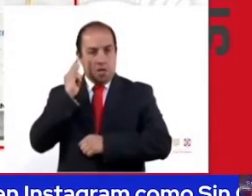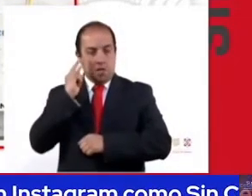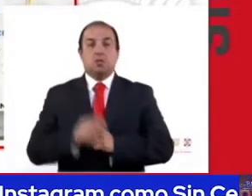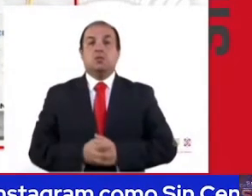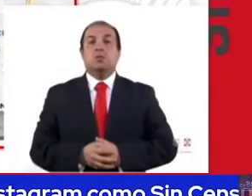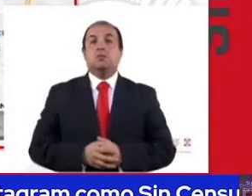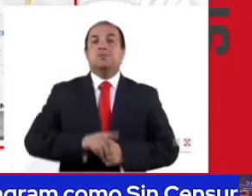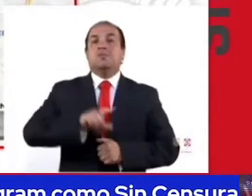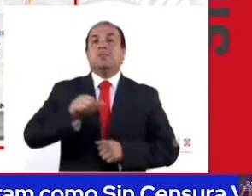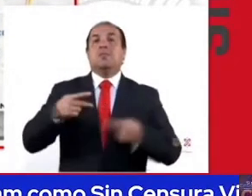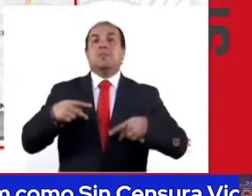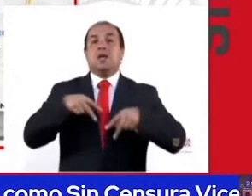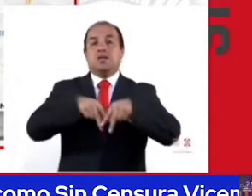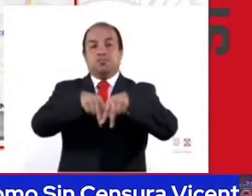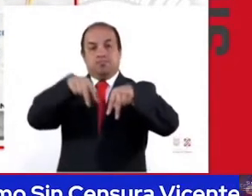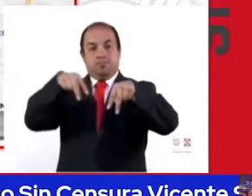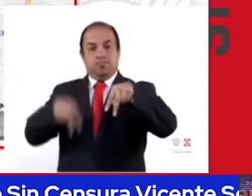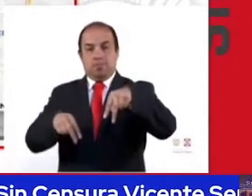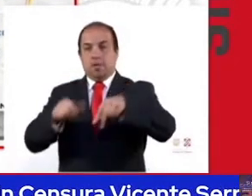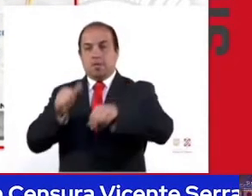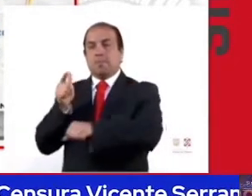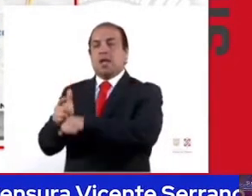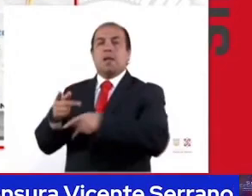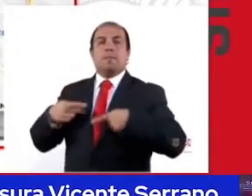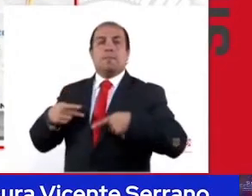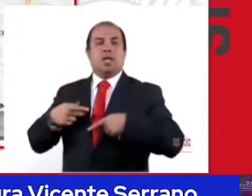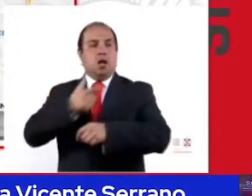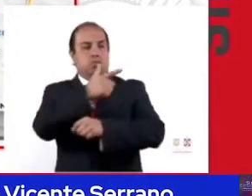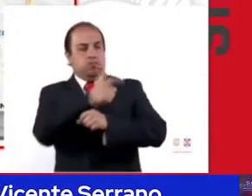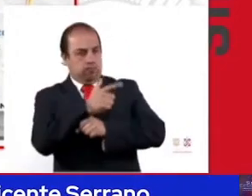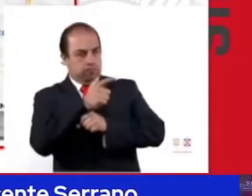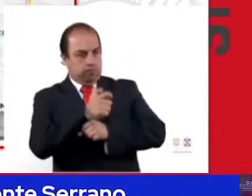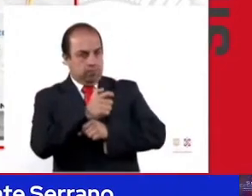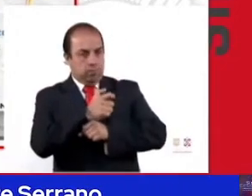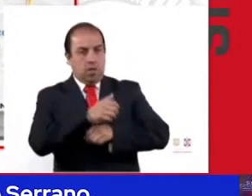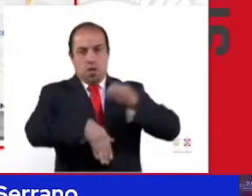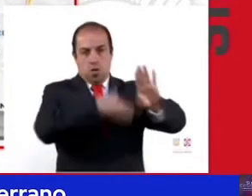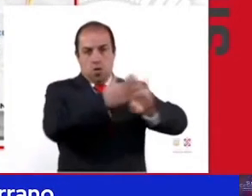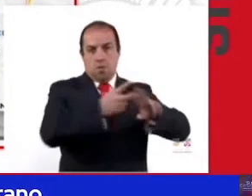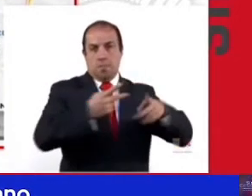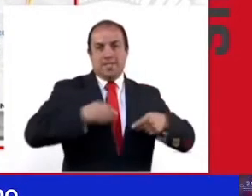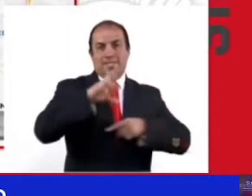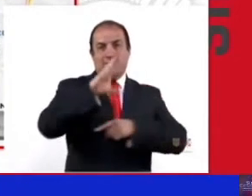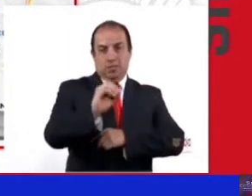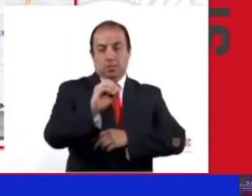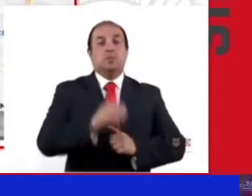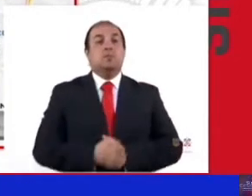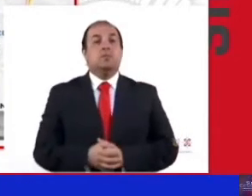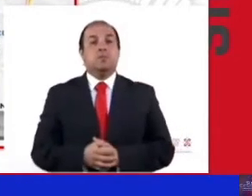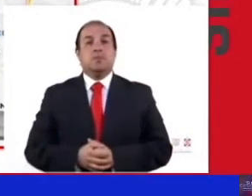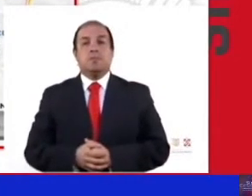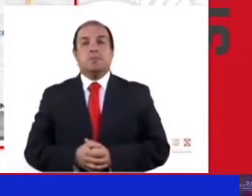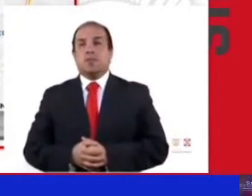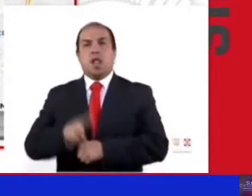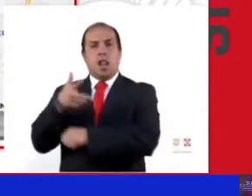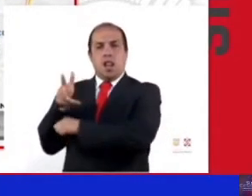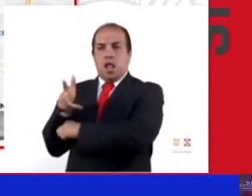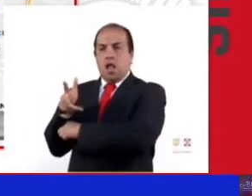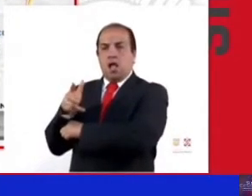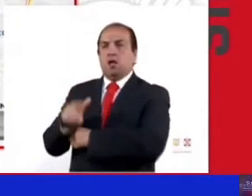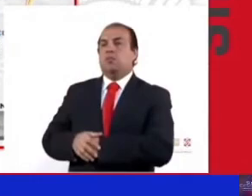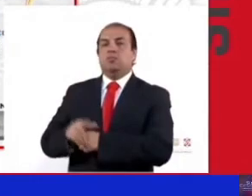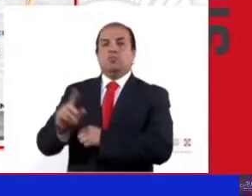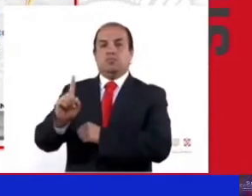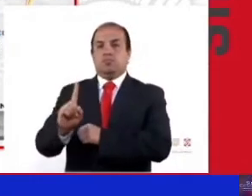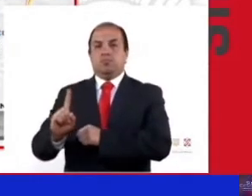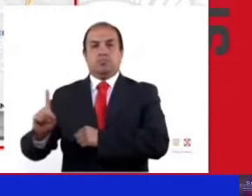que desciende de la motocicleta, identificado como la persona que efectúa los disparos en contra de la víctima, es captado por las cámaras de seguridad del C5